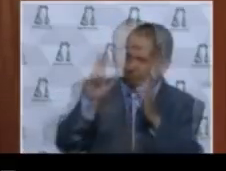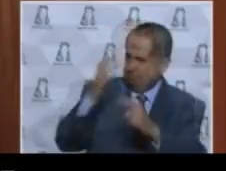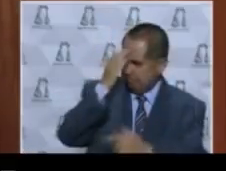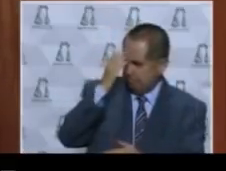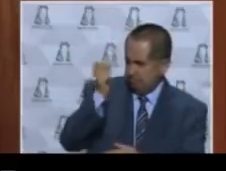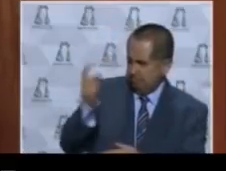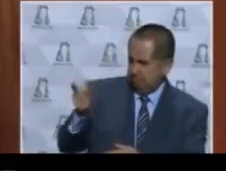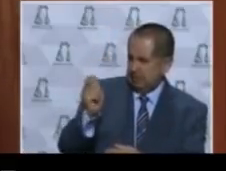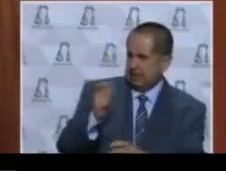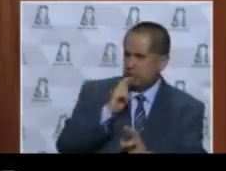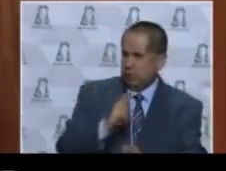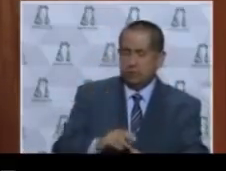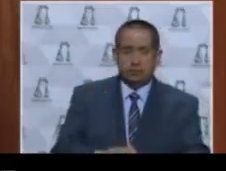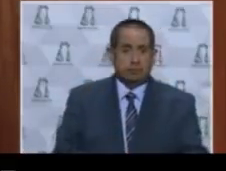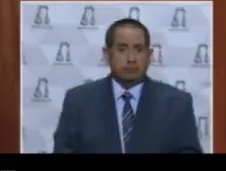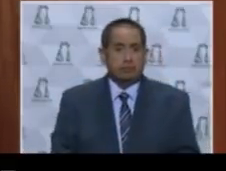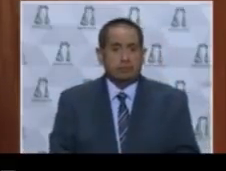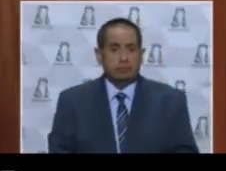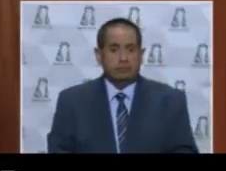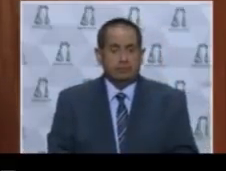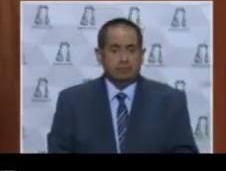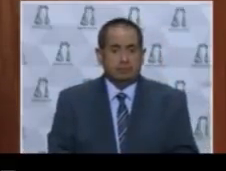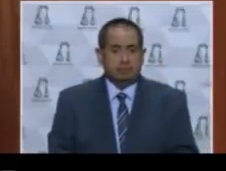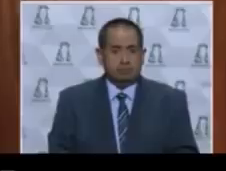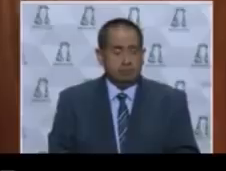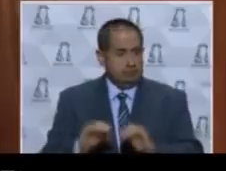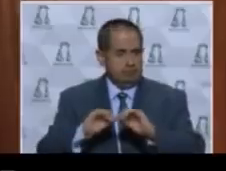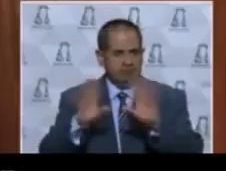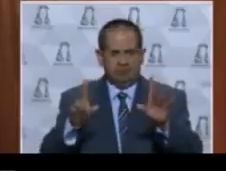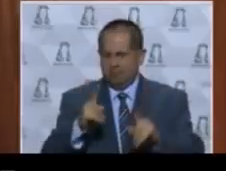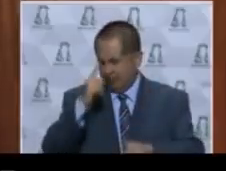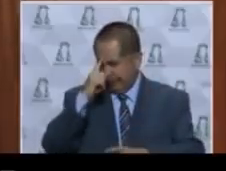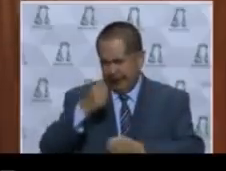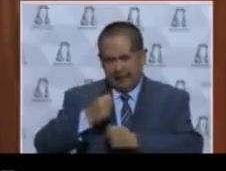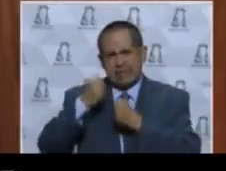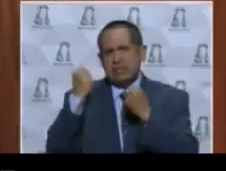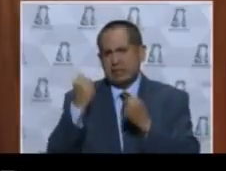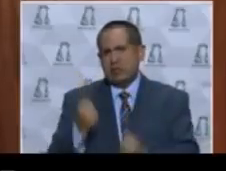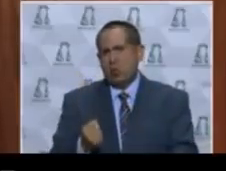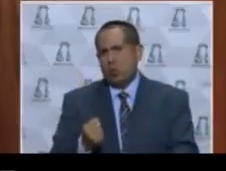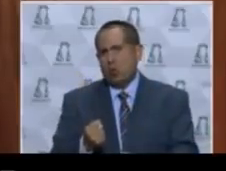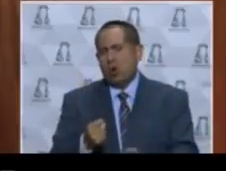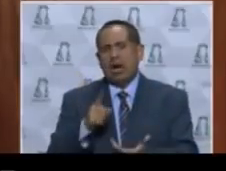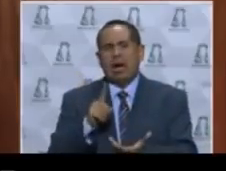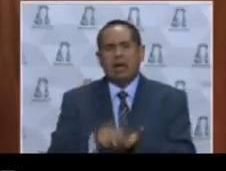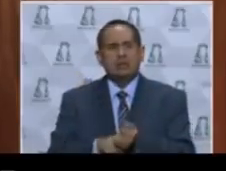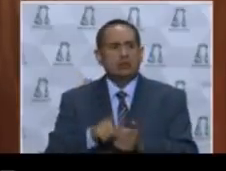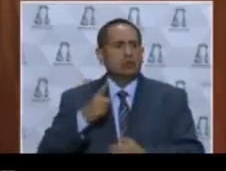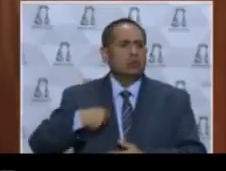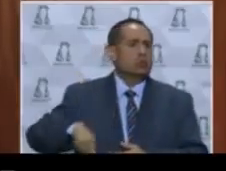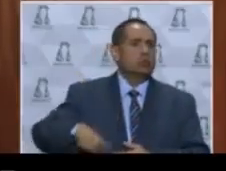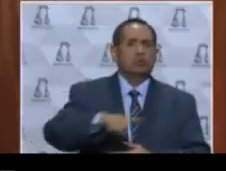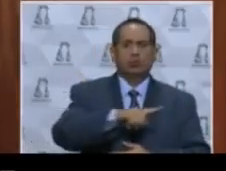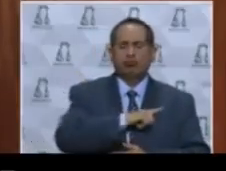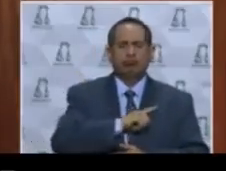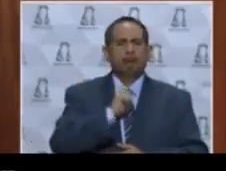no cabe duda de que vivimos momentos estelares